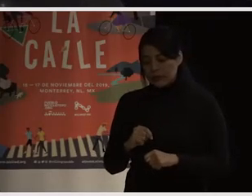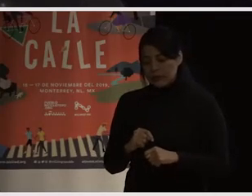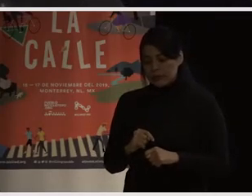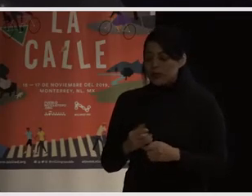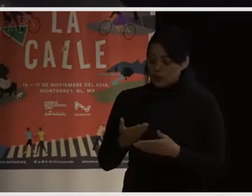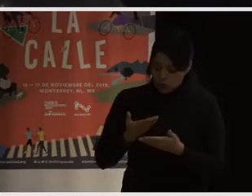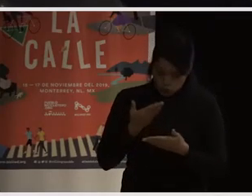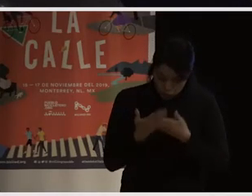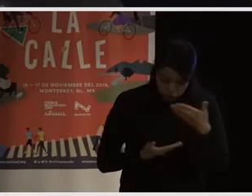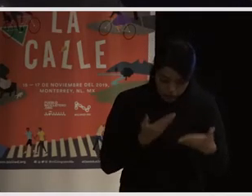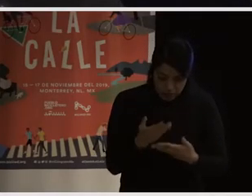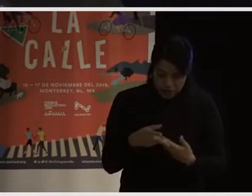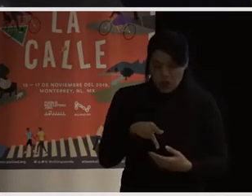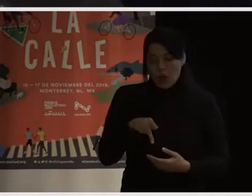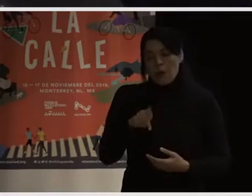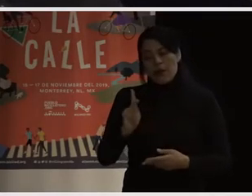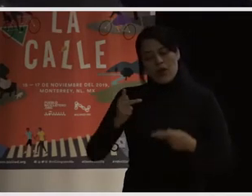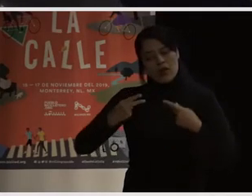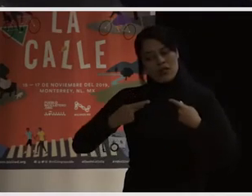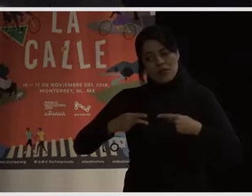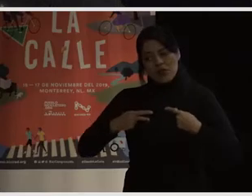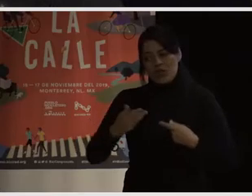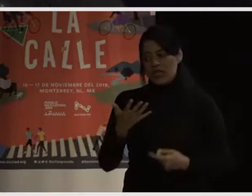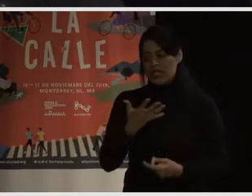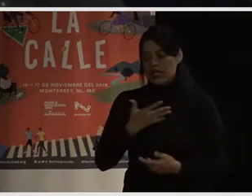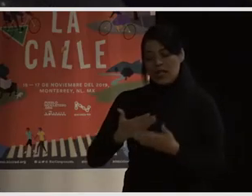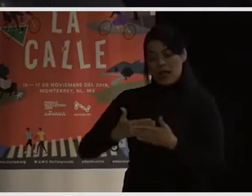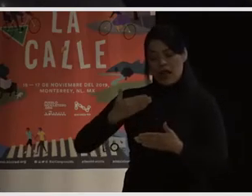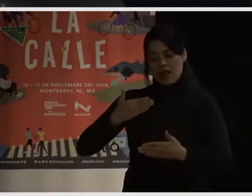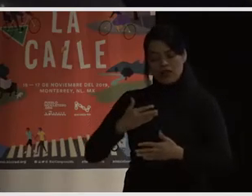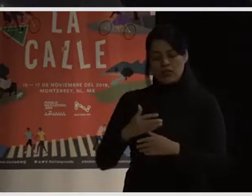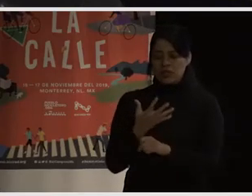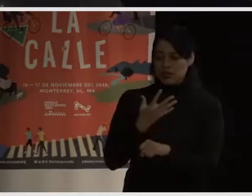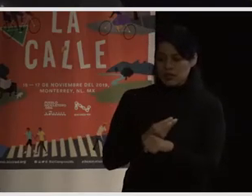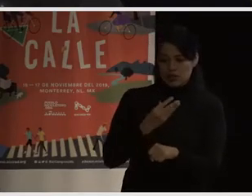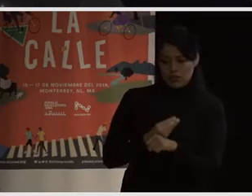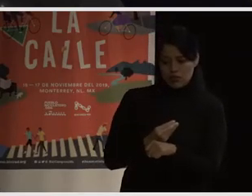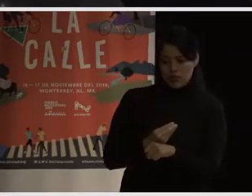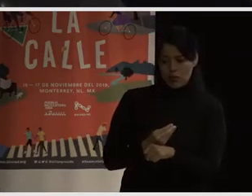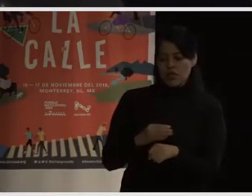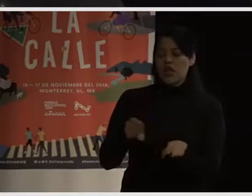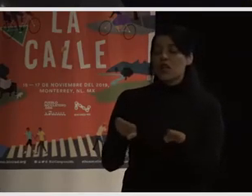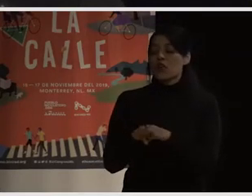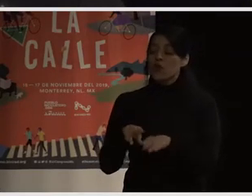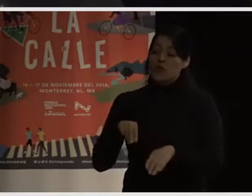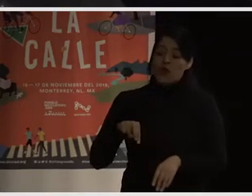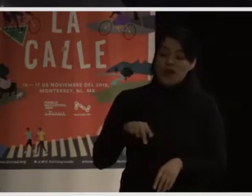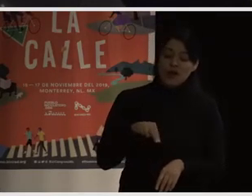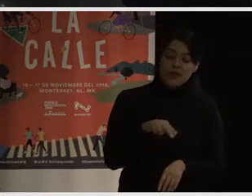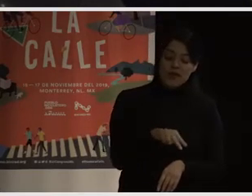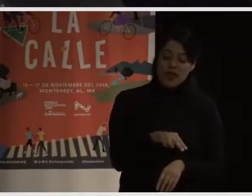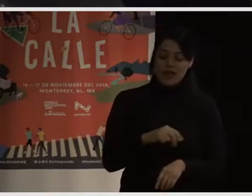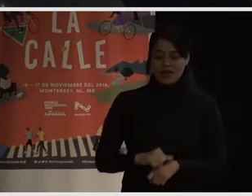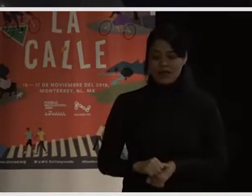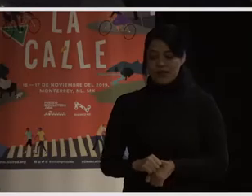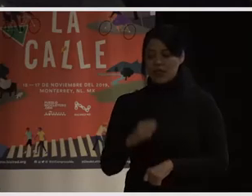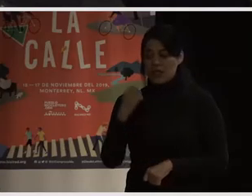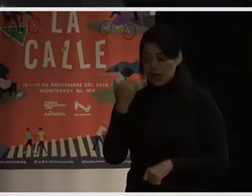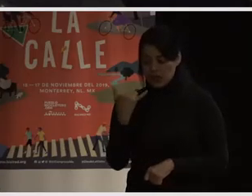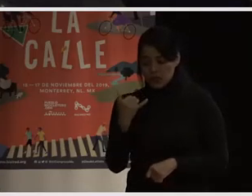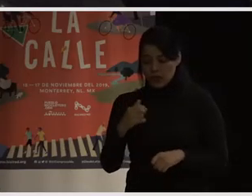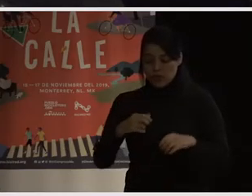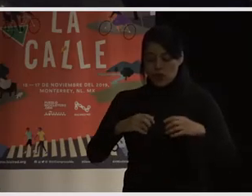servicio pero las personas tendrán que resolver también con otros medios alternativos como caminar y ahí también conectamos con una agenda